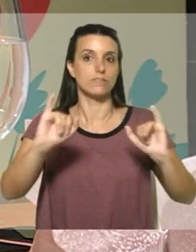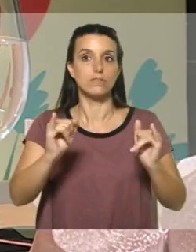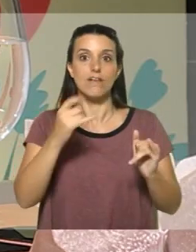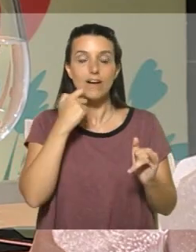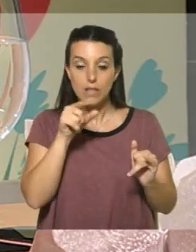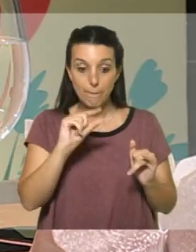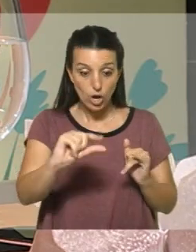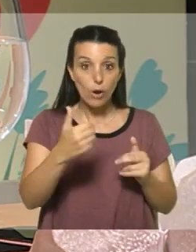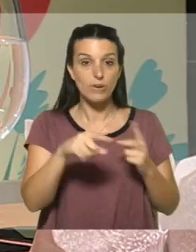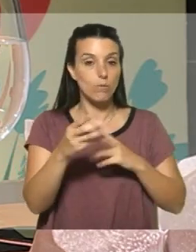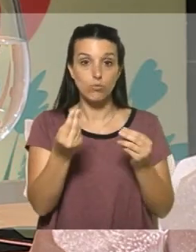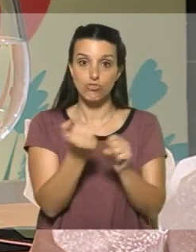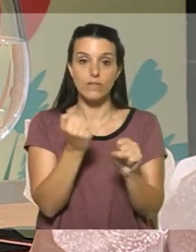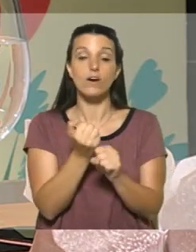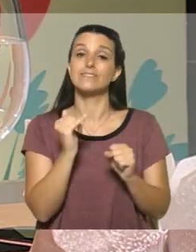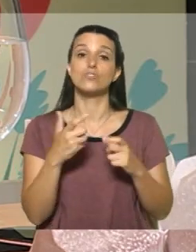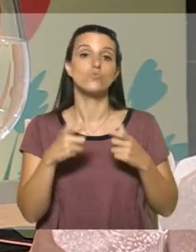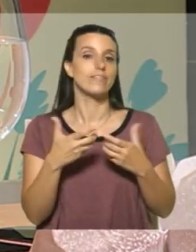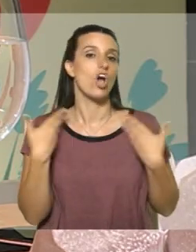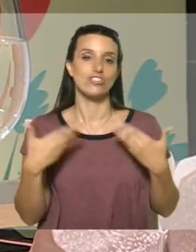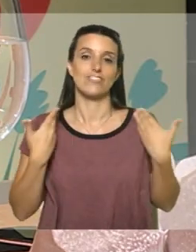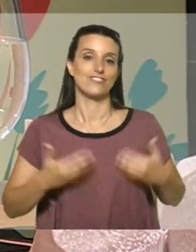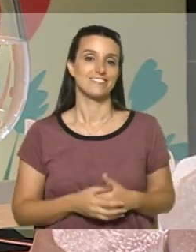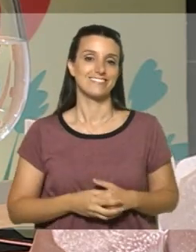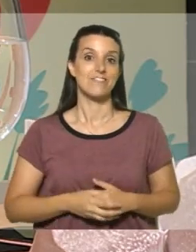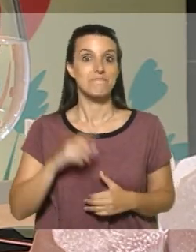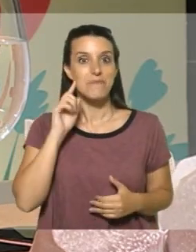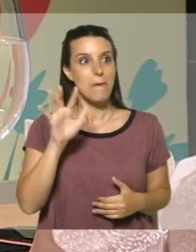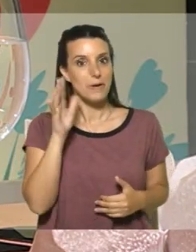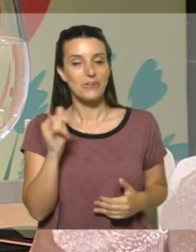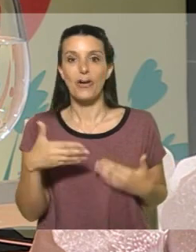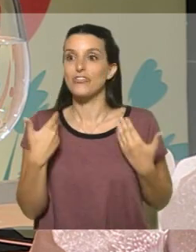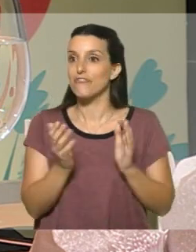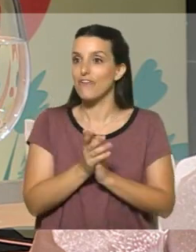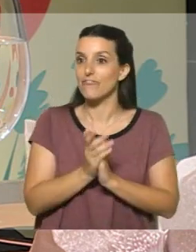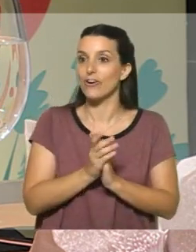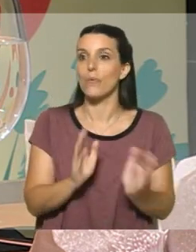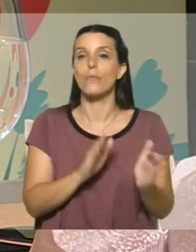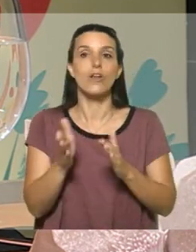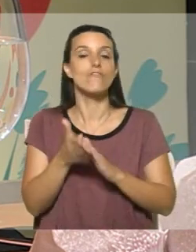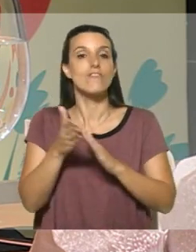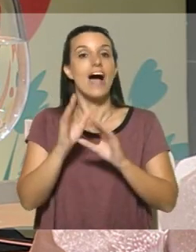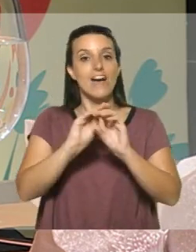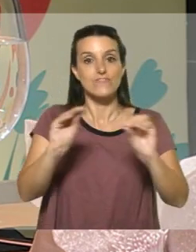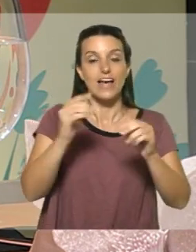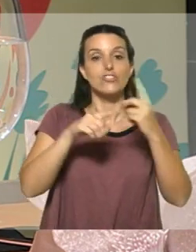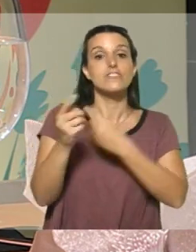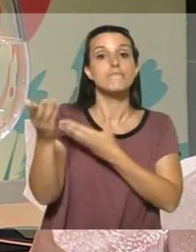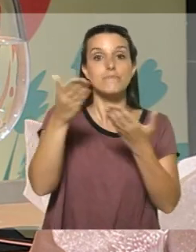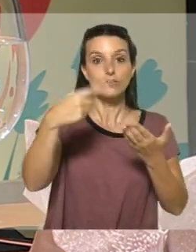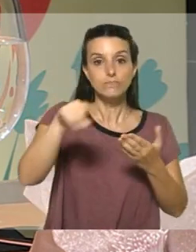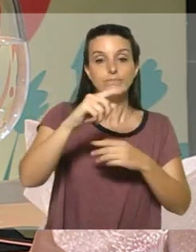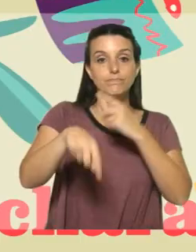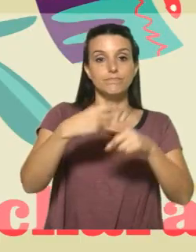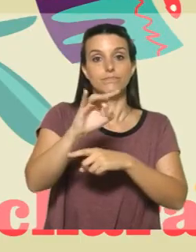mucho trabajo. Sí, sí, sí. Por suerte, contento con eso también. Así me que imagino. Muchos lanzamientos. Por favor, Diego, vamos a recordar entonces la invitación para el